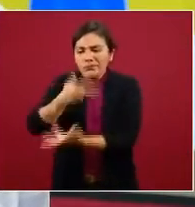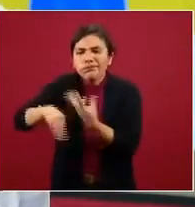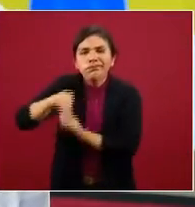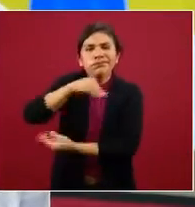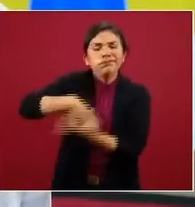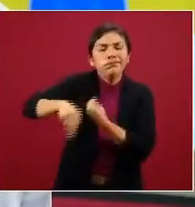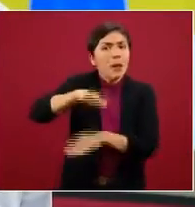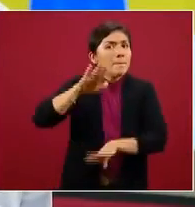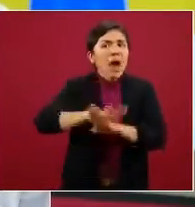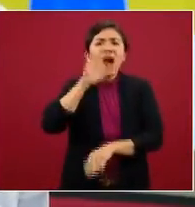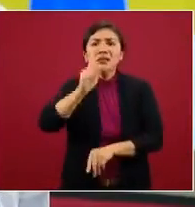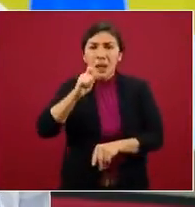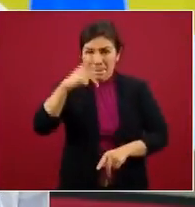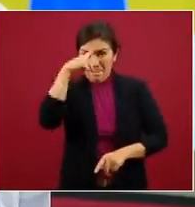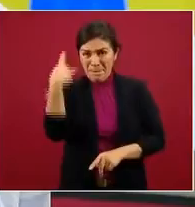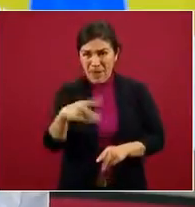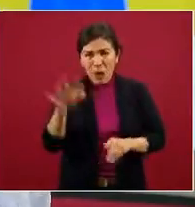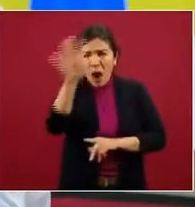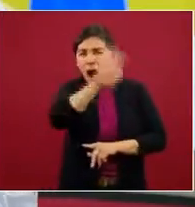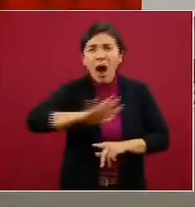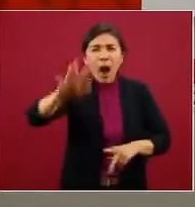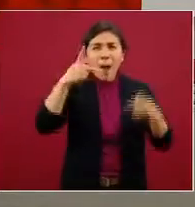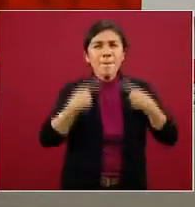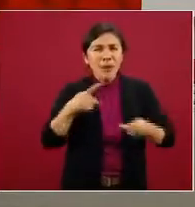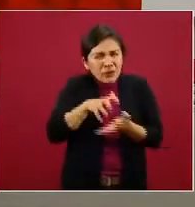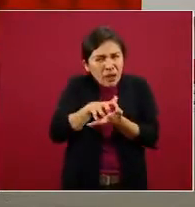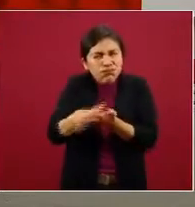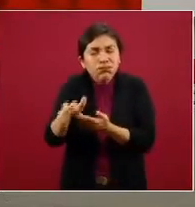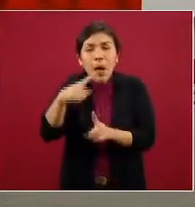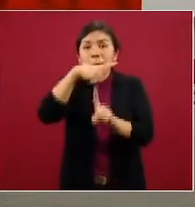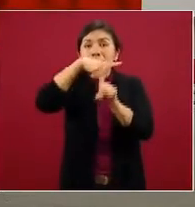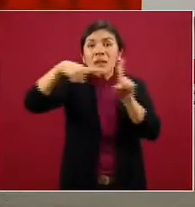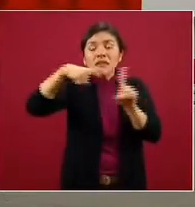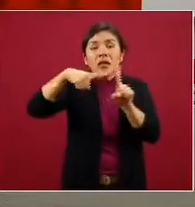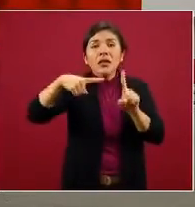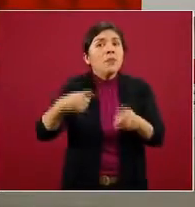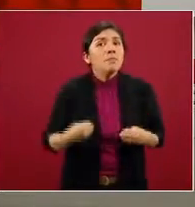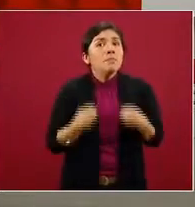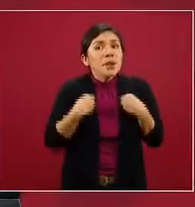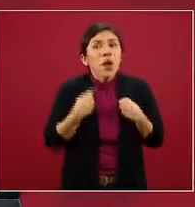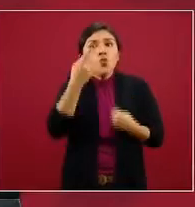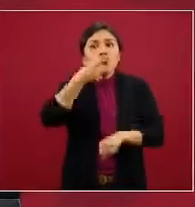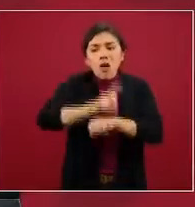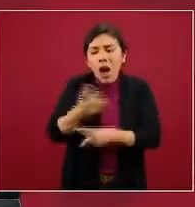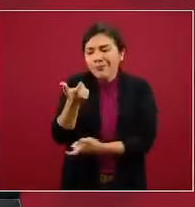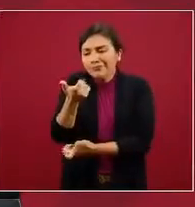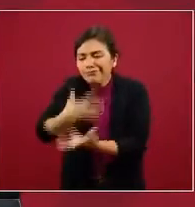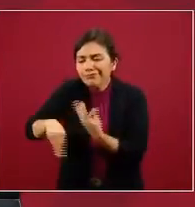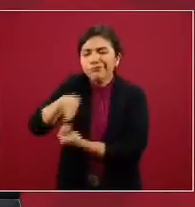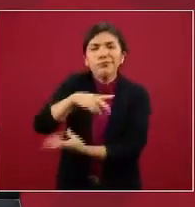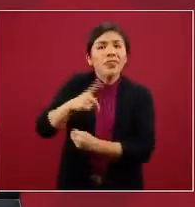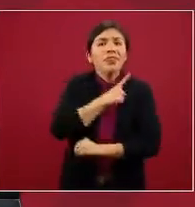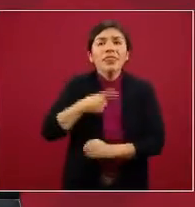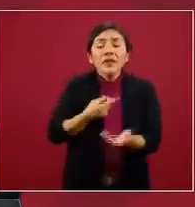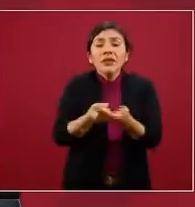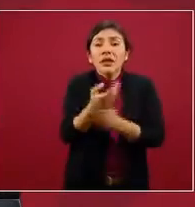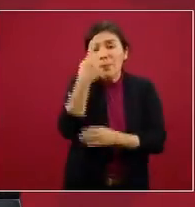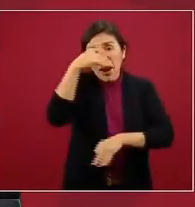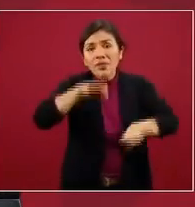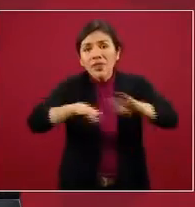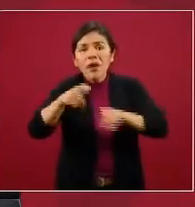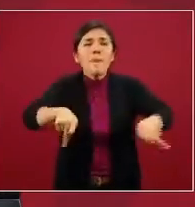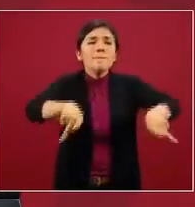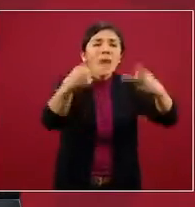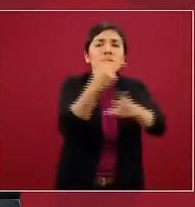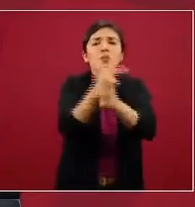las personas en México viven al día, es decir, tienen que salir para conseguir el sustento diario con la venta de